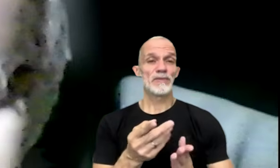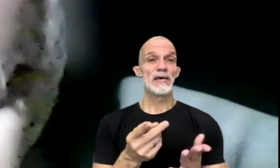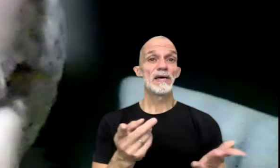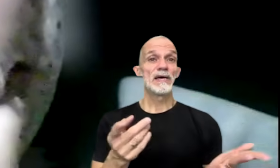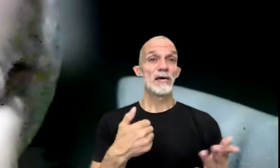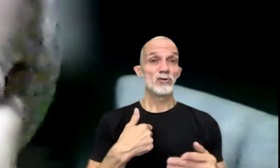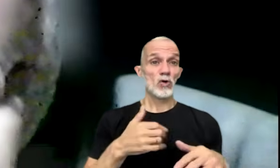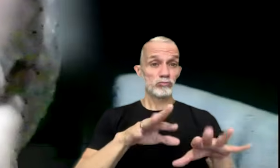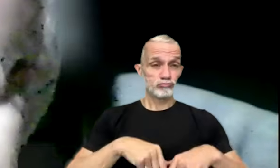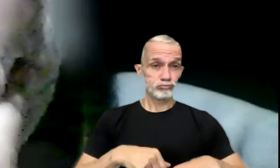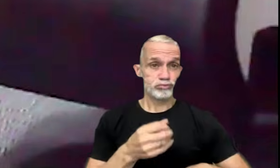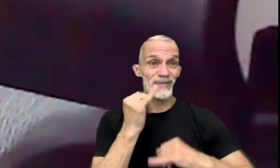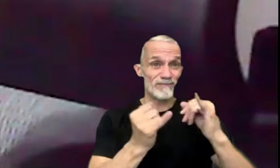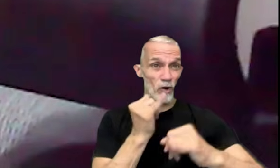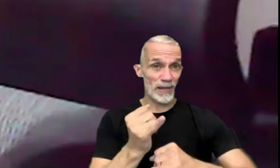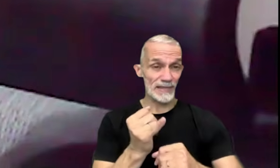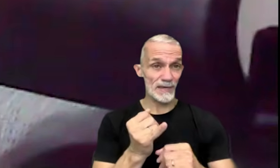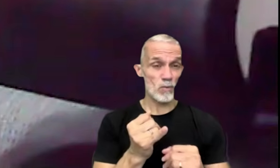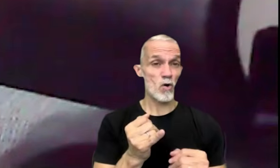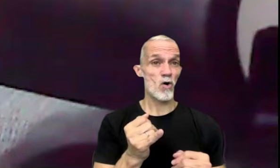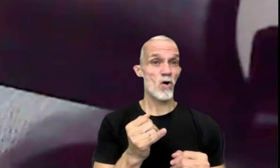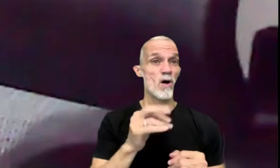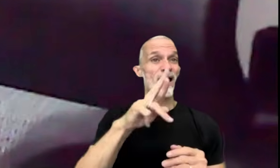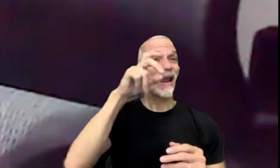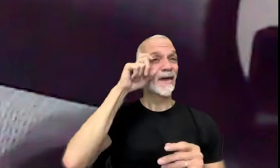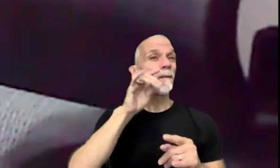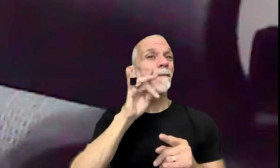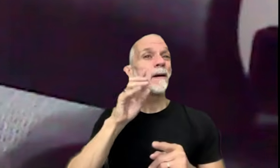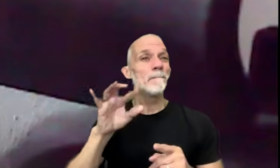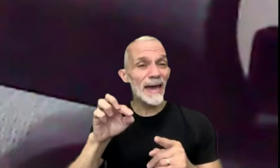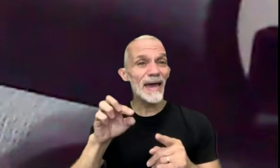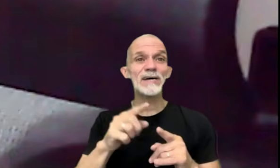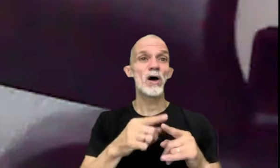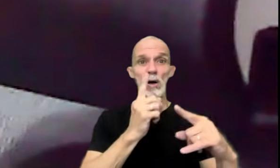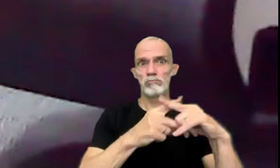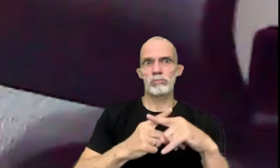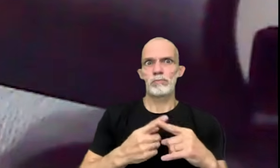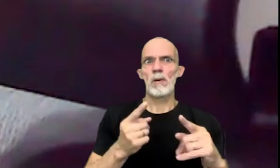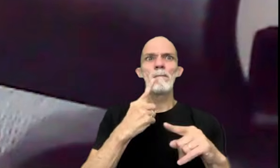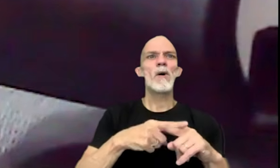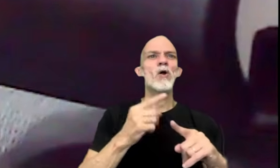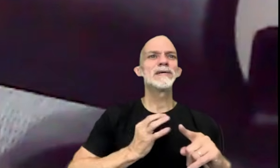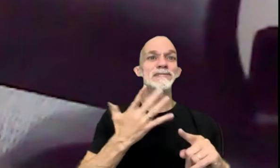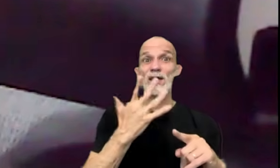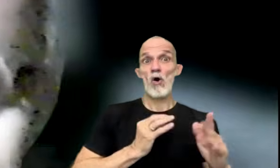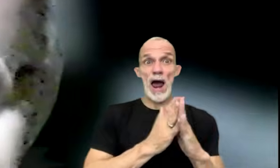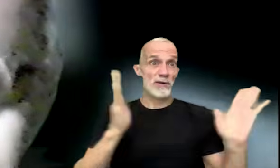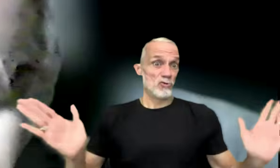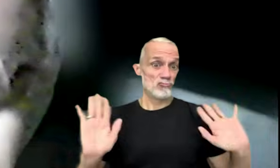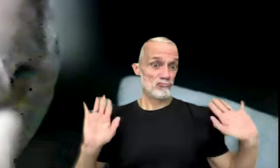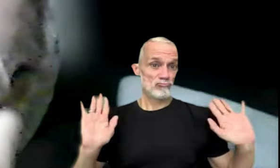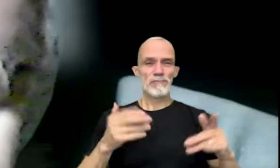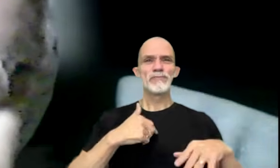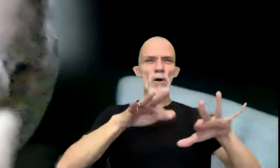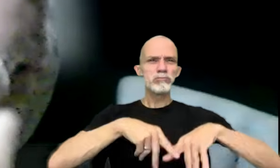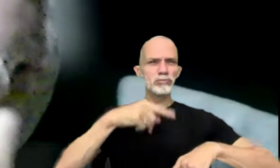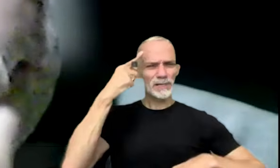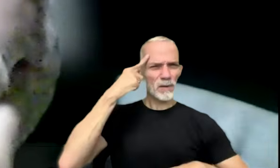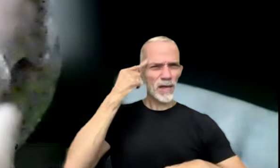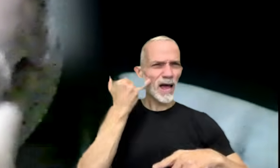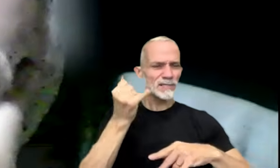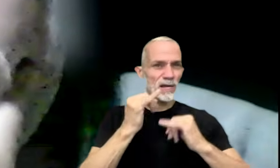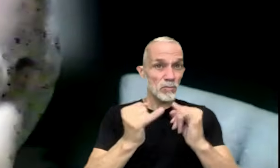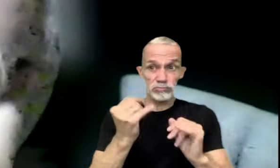Bueno, si vos presentás, o sea, el Rey BP es una determinativa por 5 años. Correcto. Pensá que presentaste